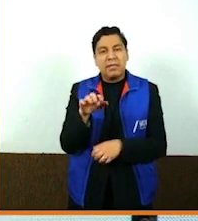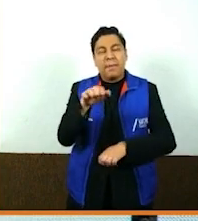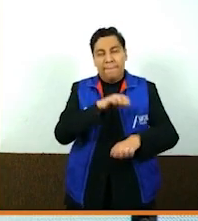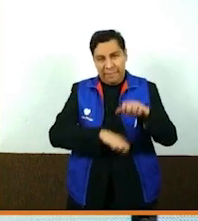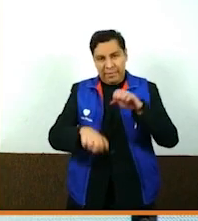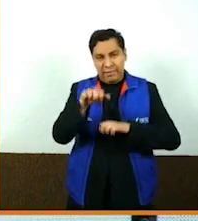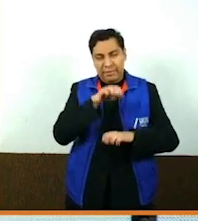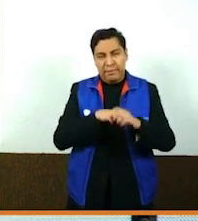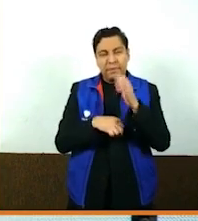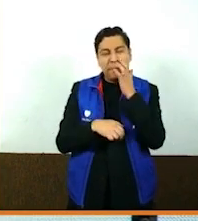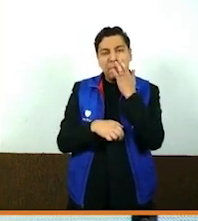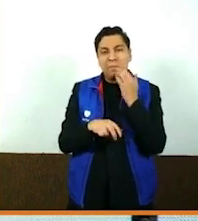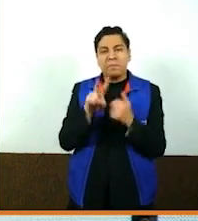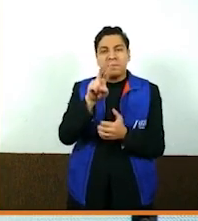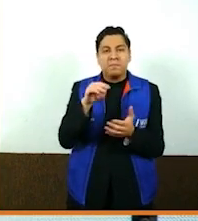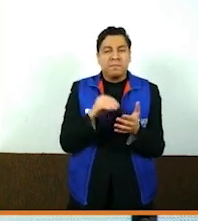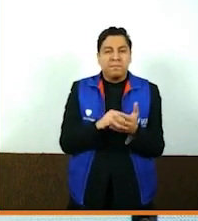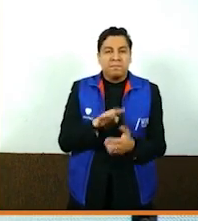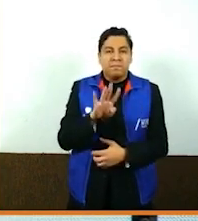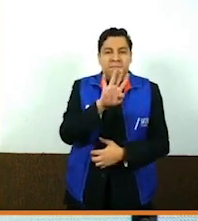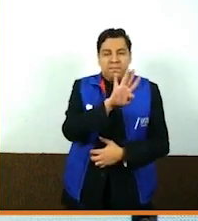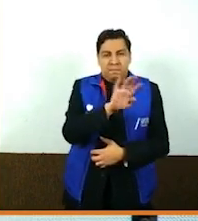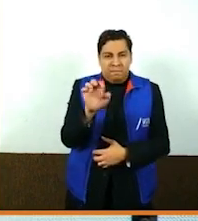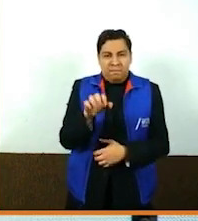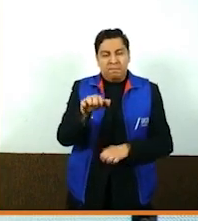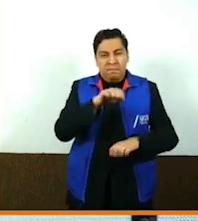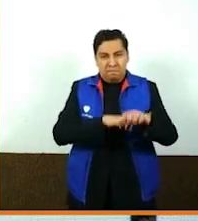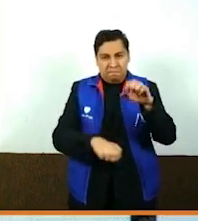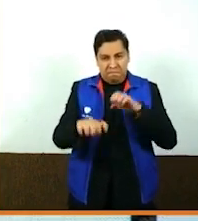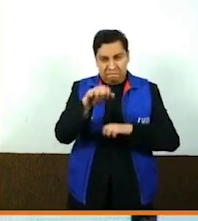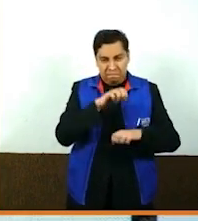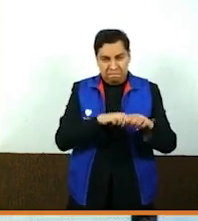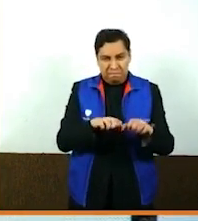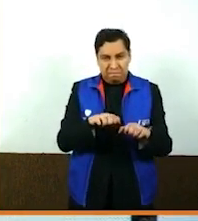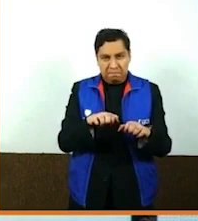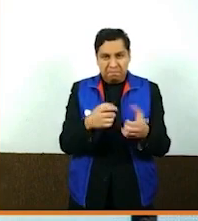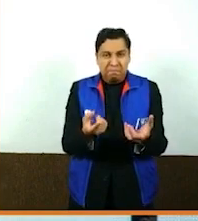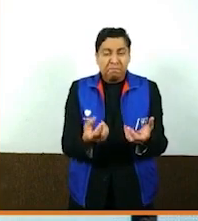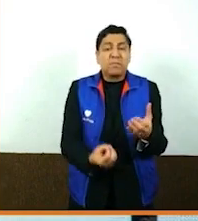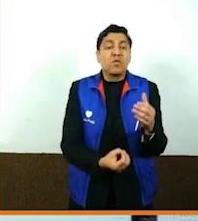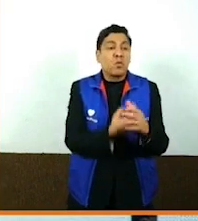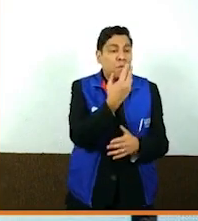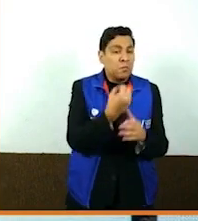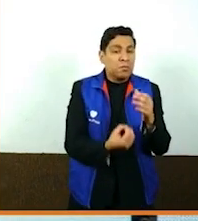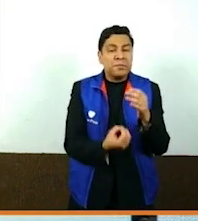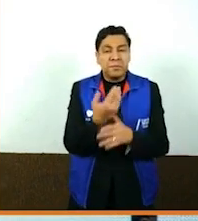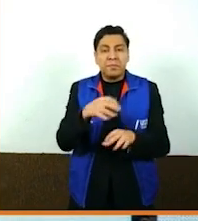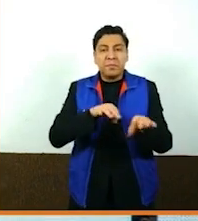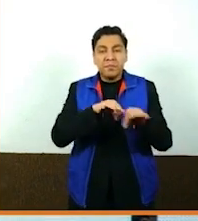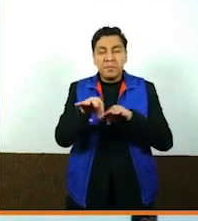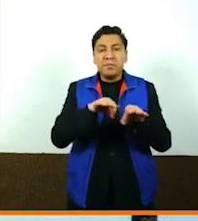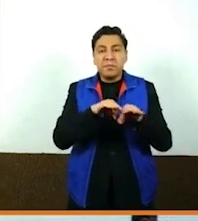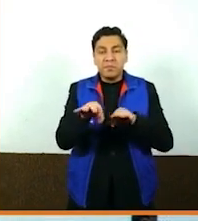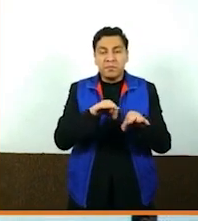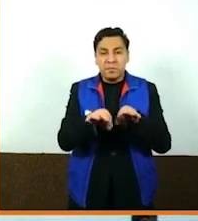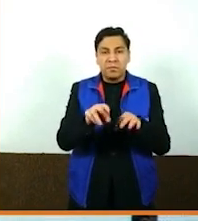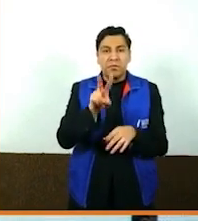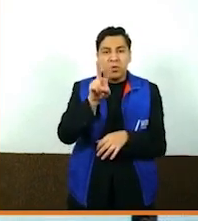empresas. Estas 2.400 empresas emplean a más de 2.4 millones de personas, que